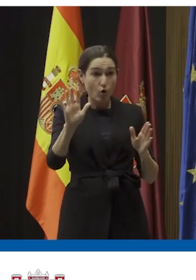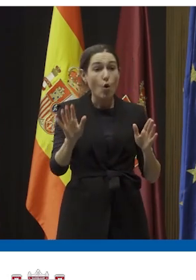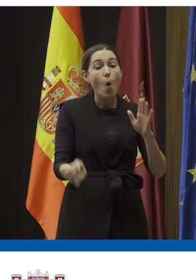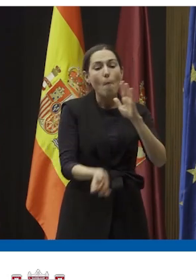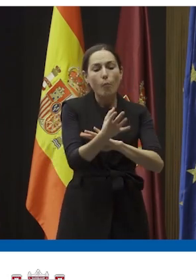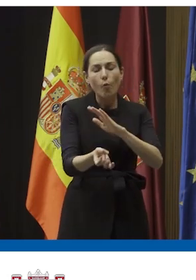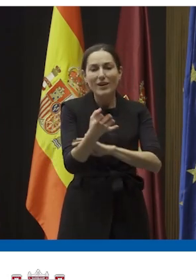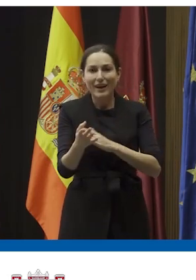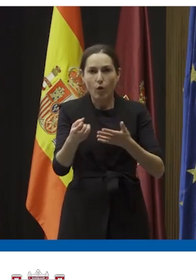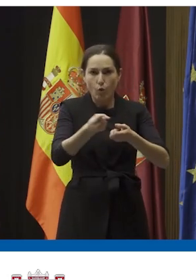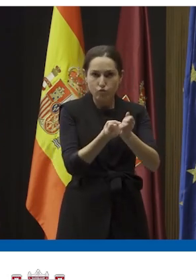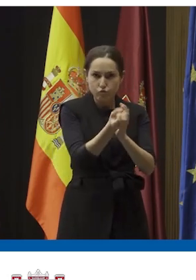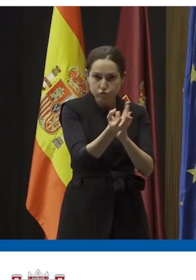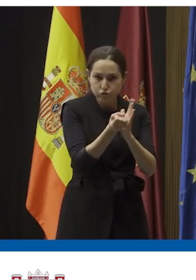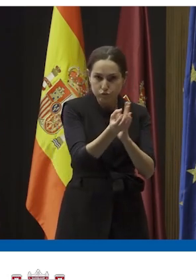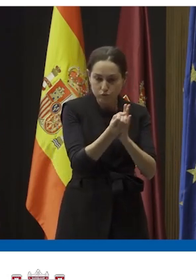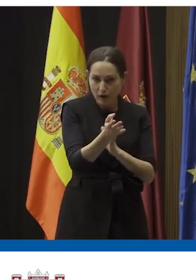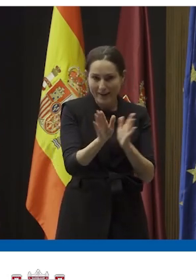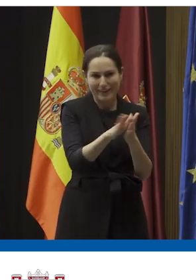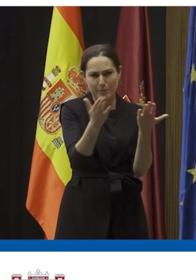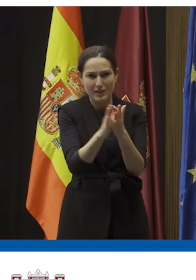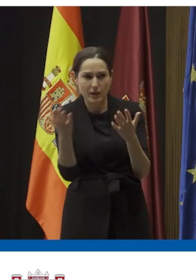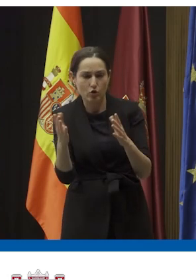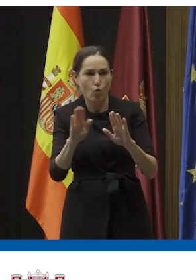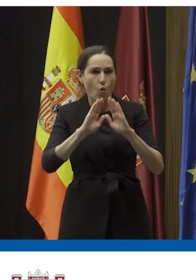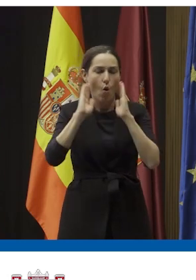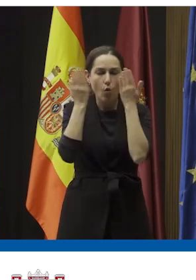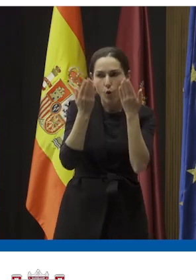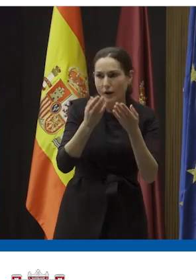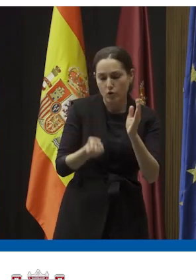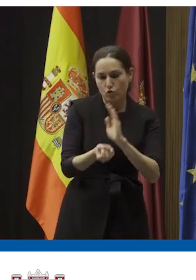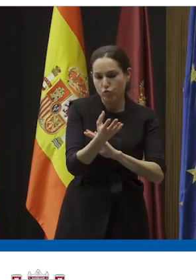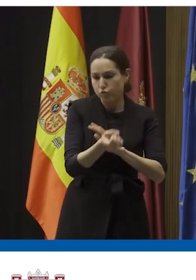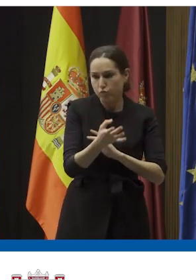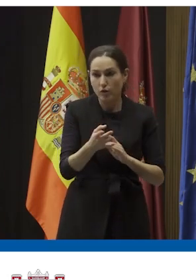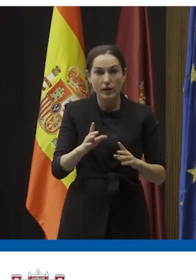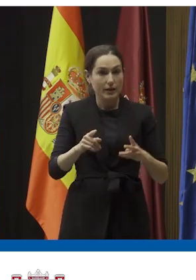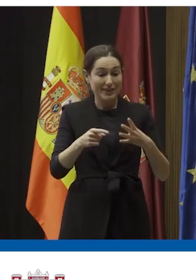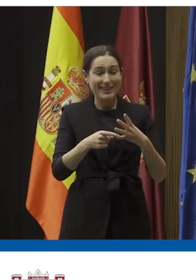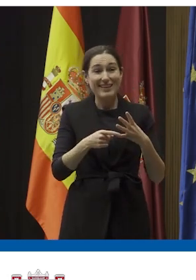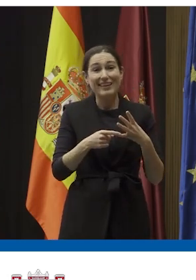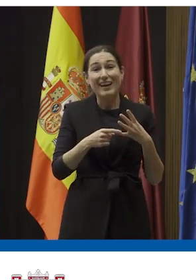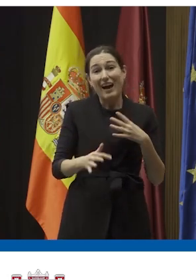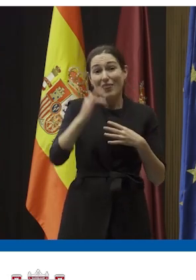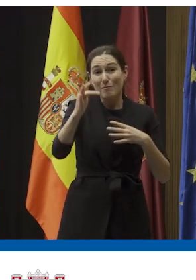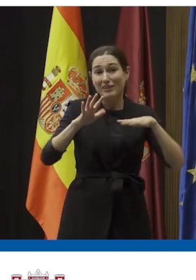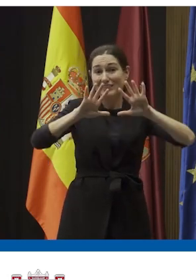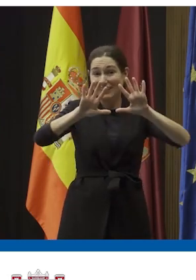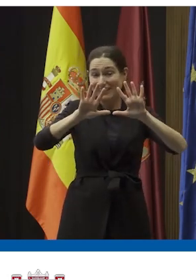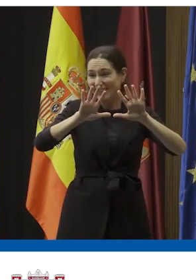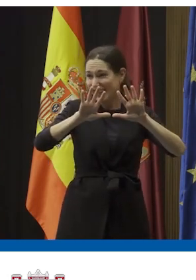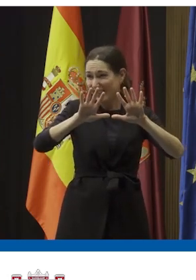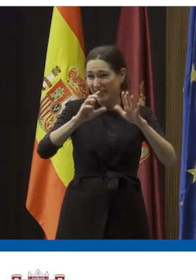en revistas y congresos de la especialidad y ha escrito 10 capítulos en diversos tratados.